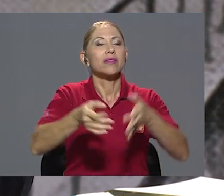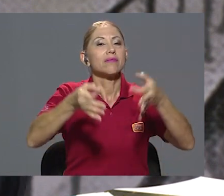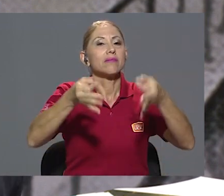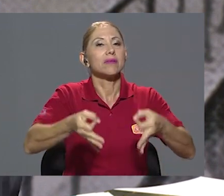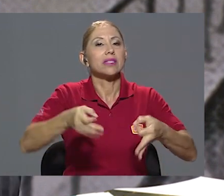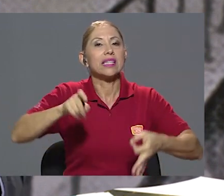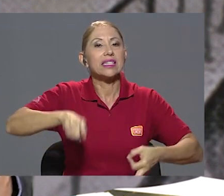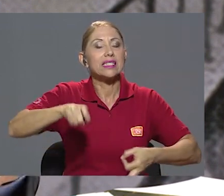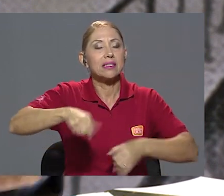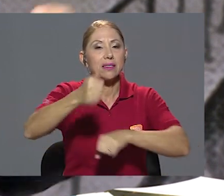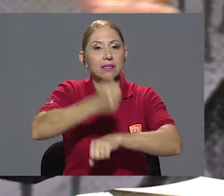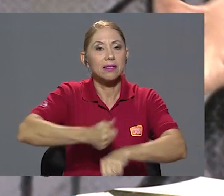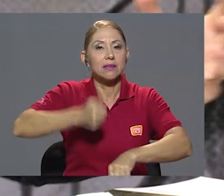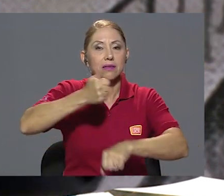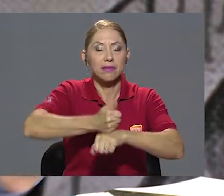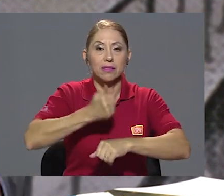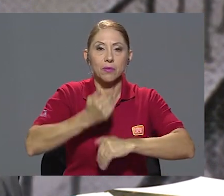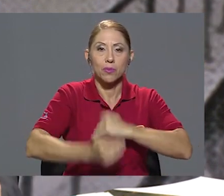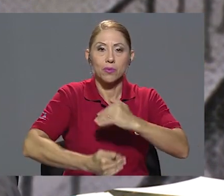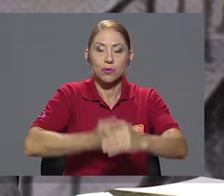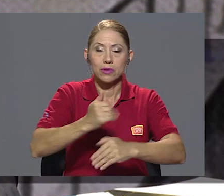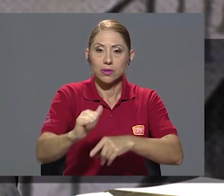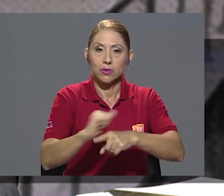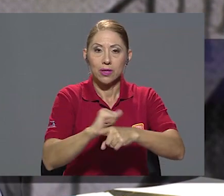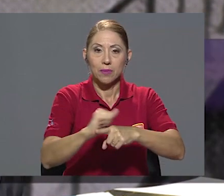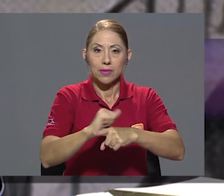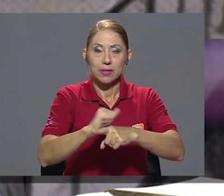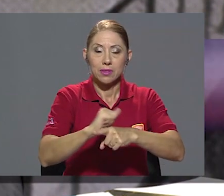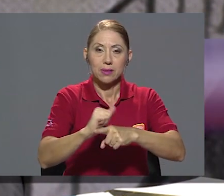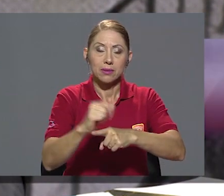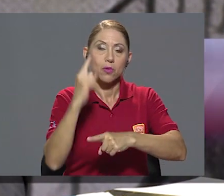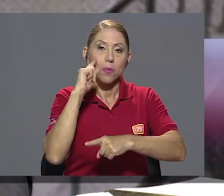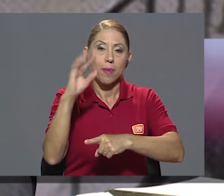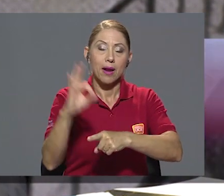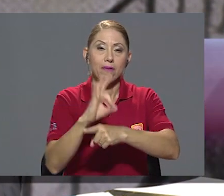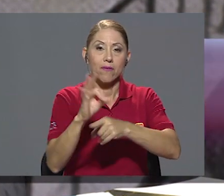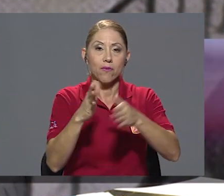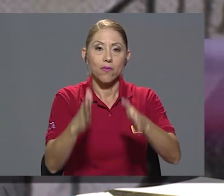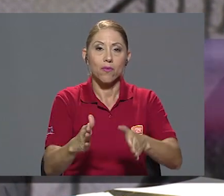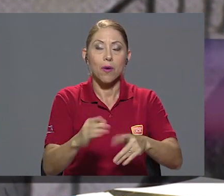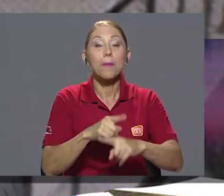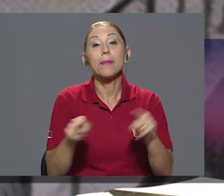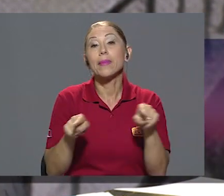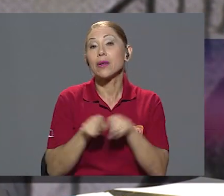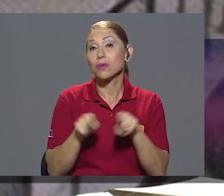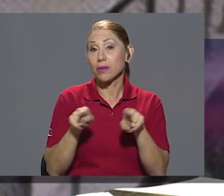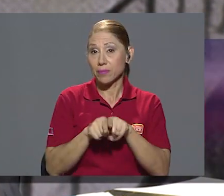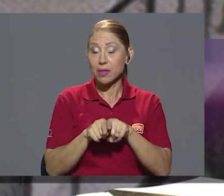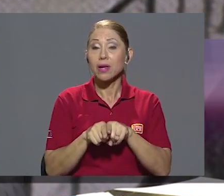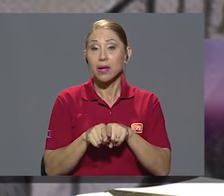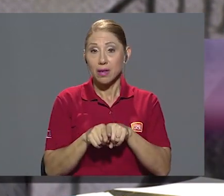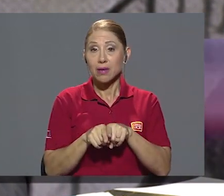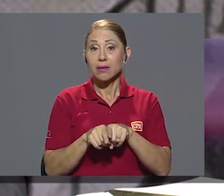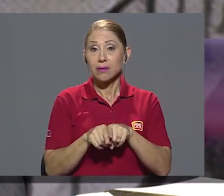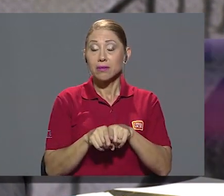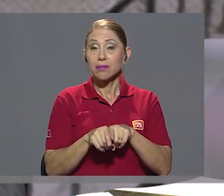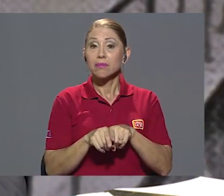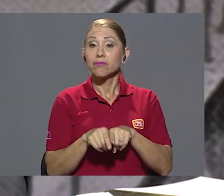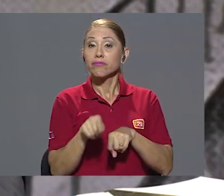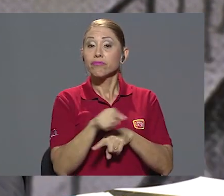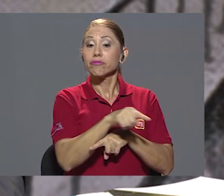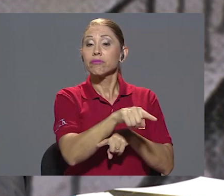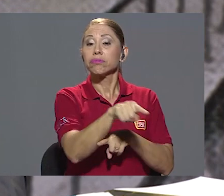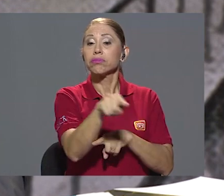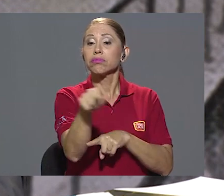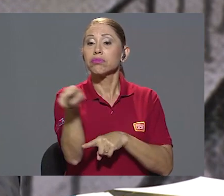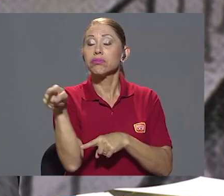de establecer, procesos de capacitación para el personal, pero también de cara al